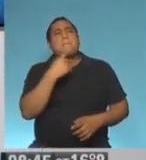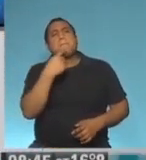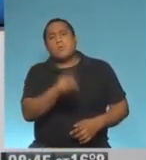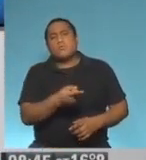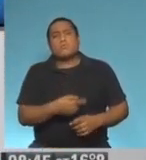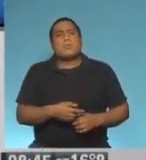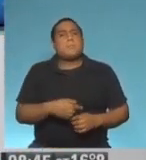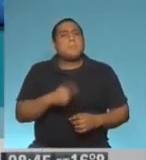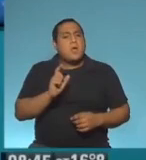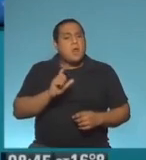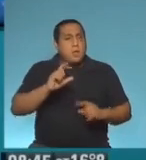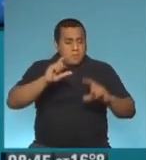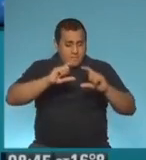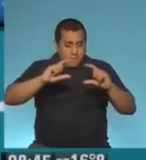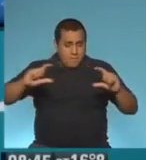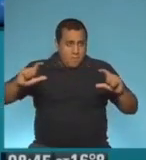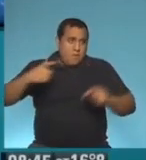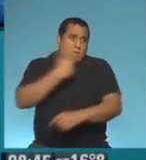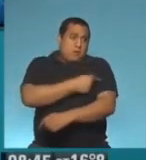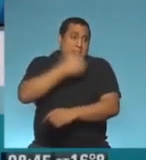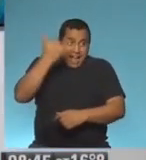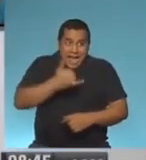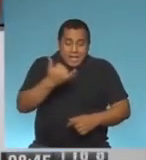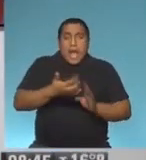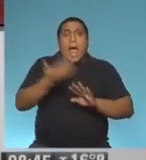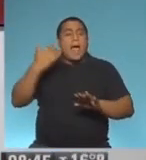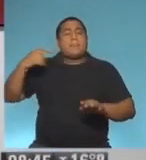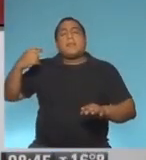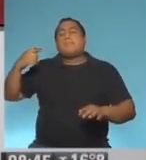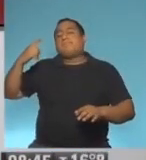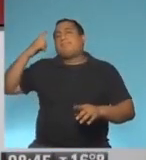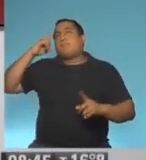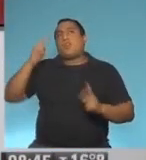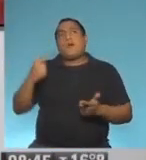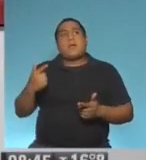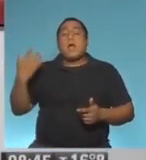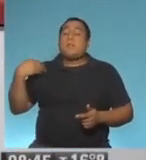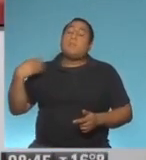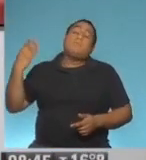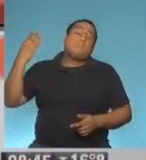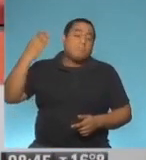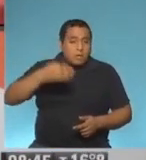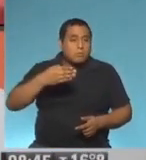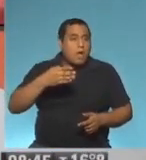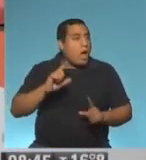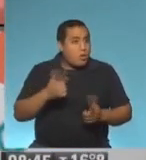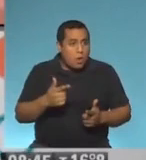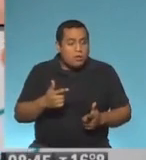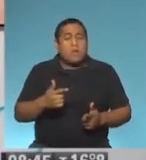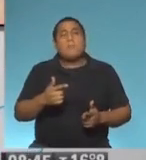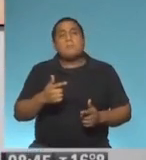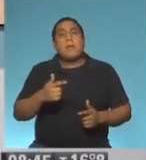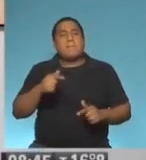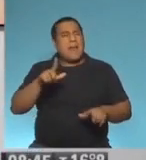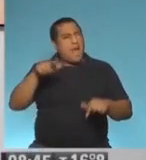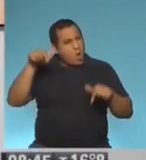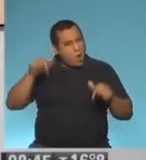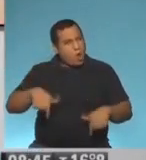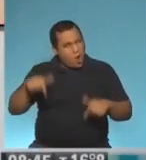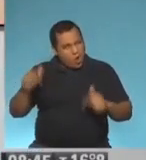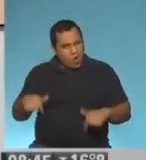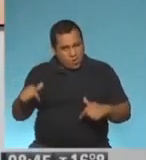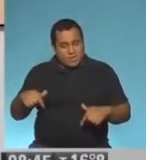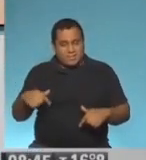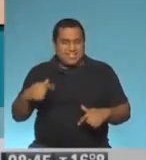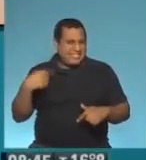de las dosis están disponibles porque hubo momentos en que no había dos y cuando vos ibas a laboratorio quizás no te la podía poner hoy y está